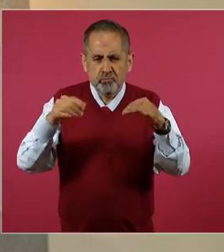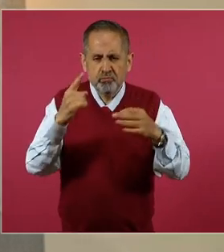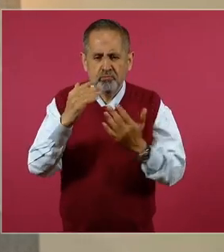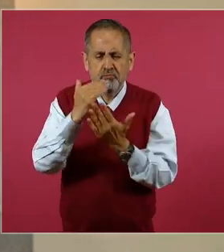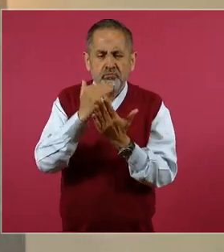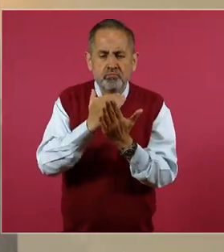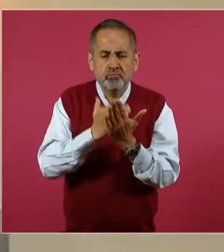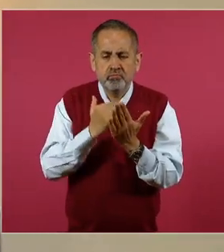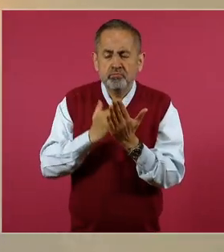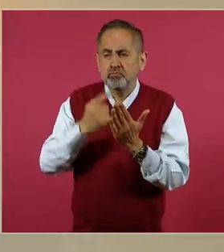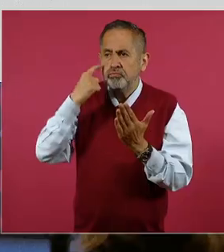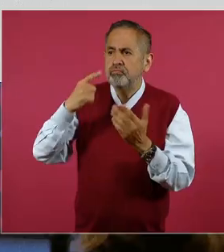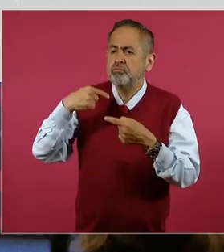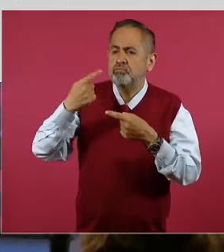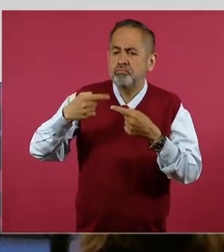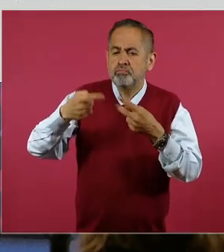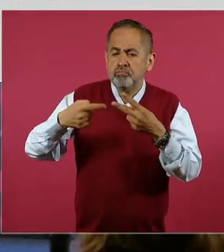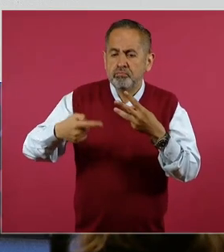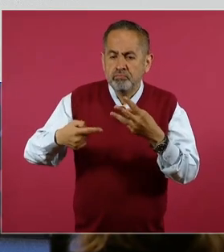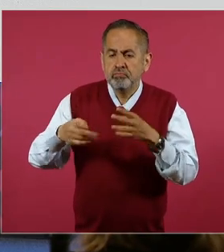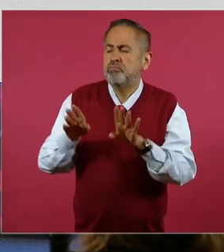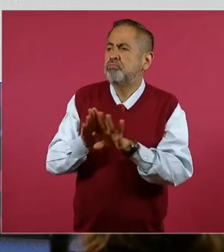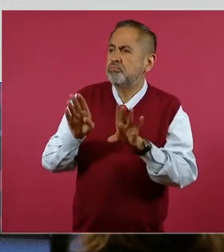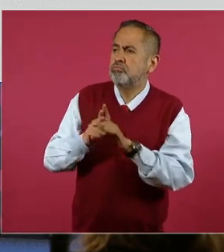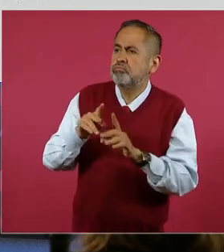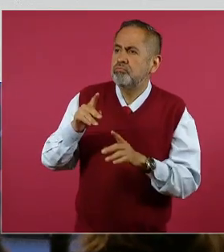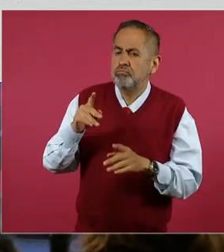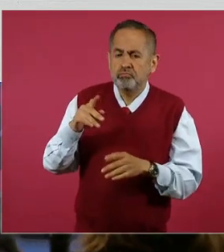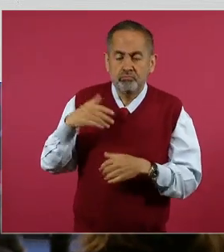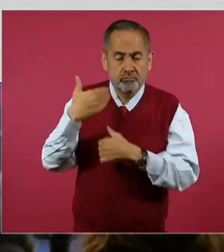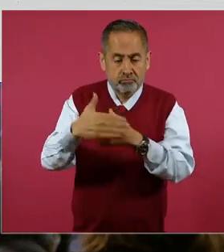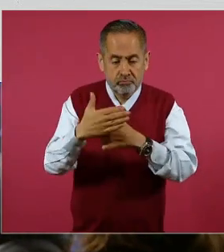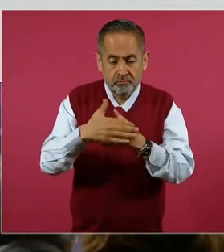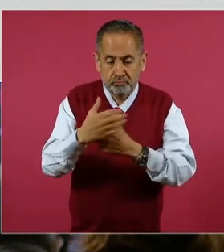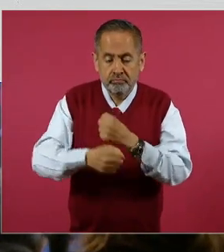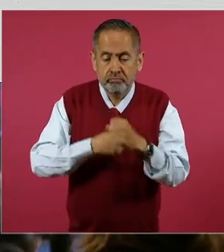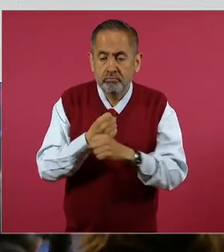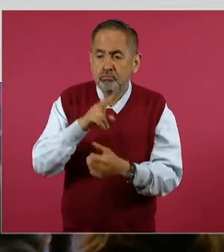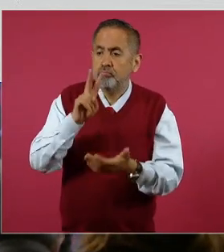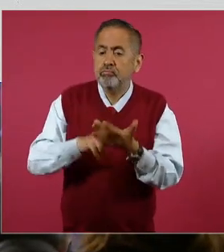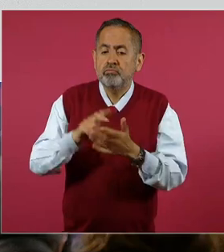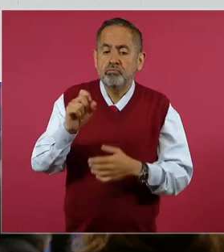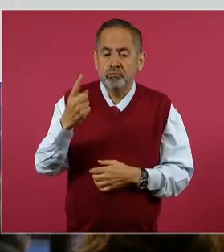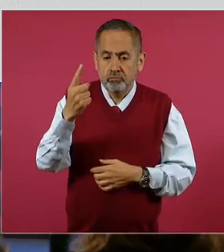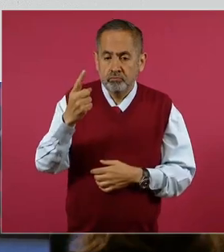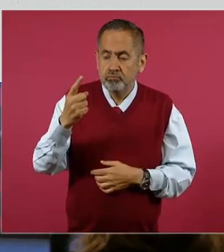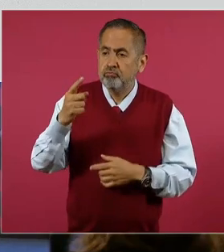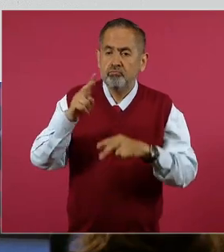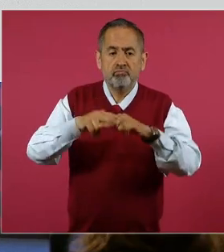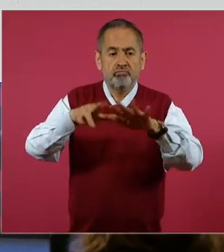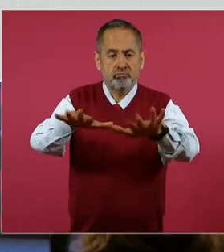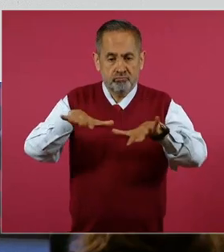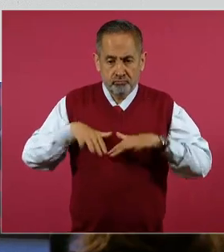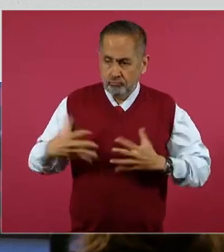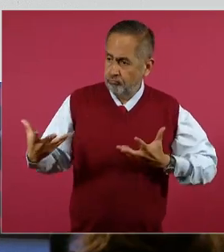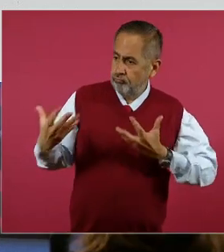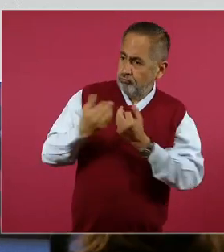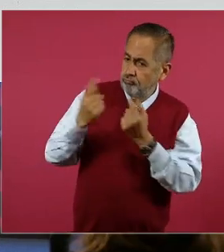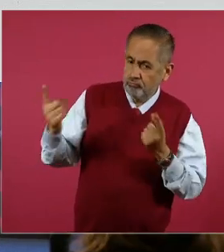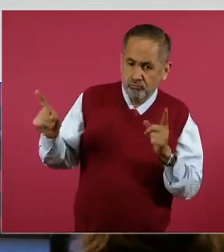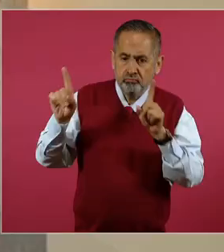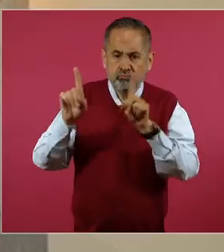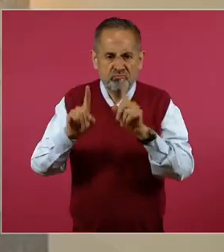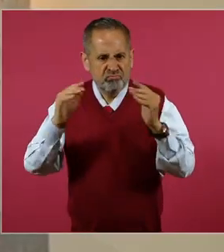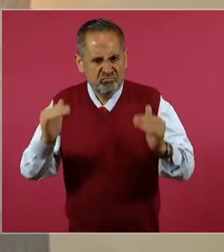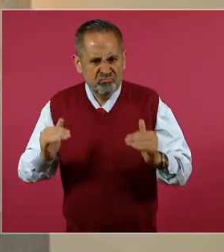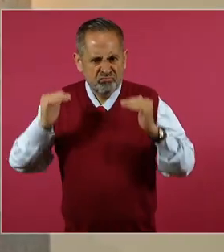ruta para lograr el objetivo de realizar en 2021 una ceremonia conjunta al más